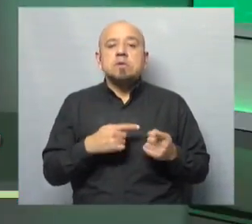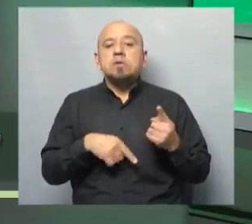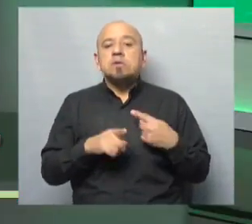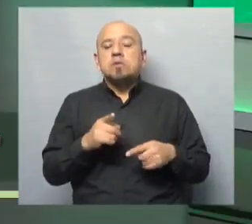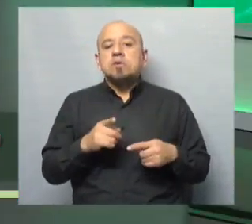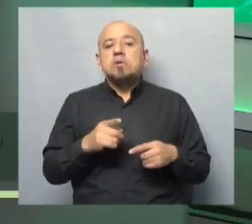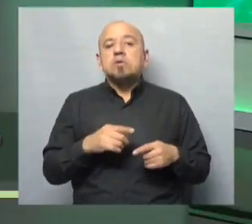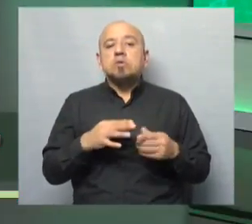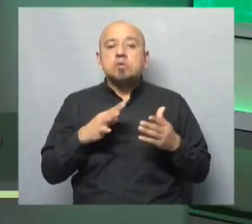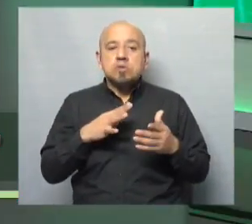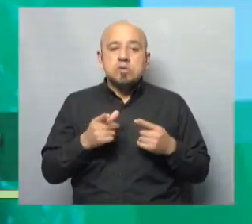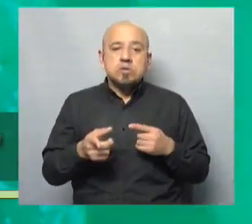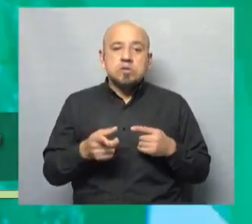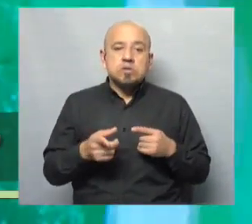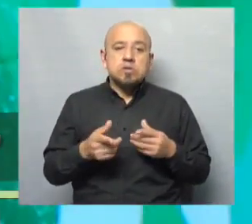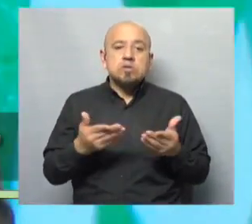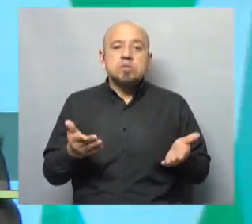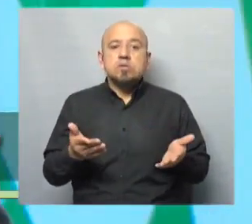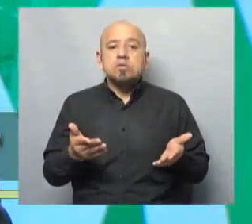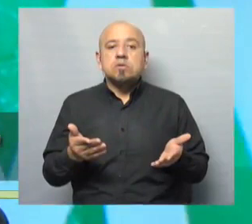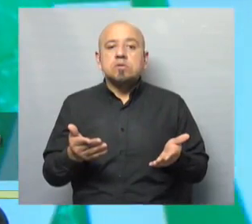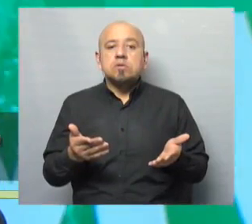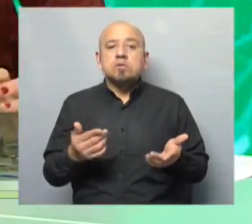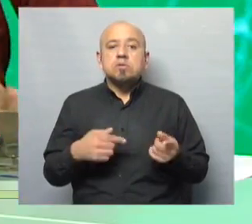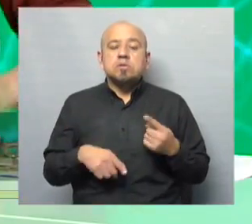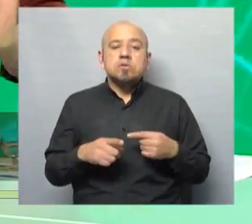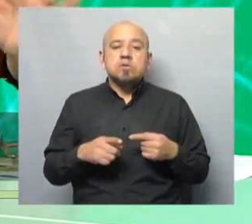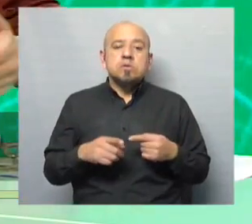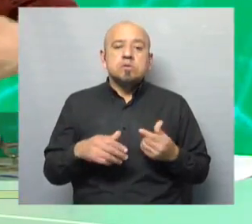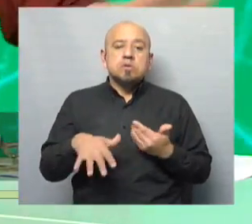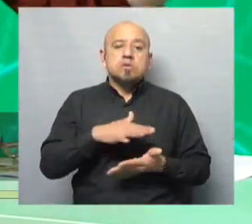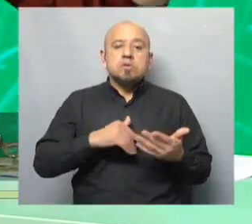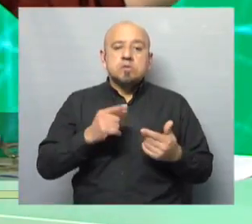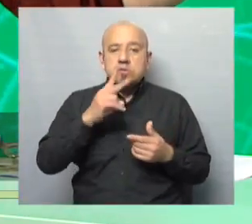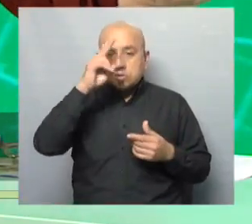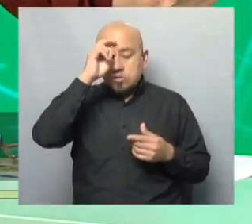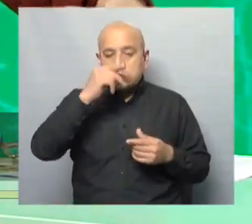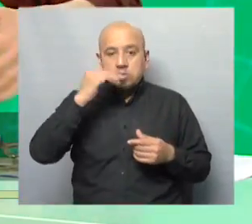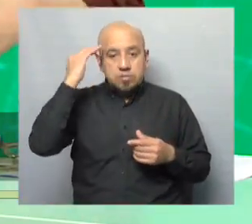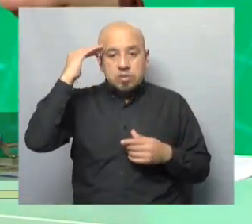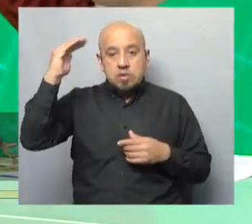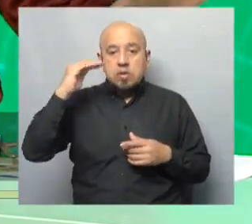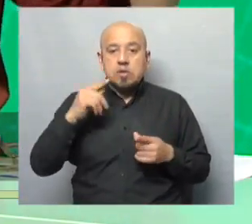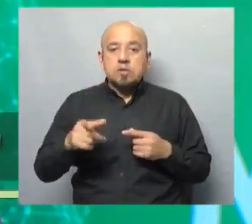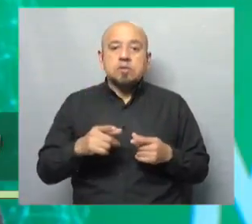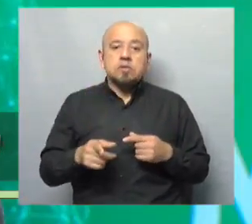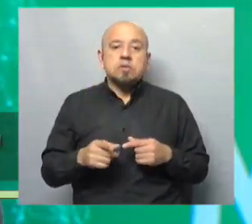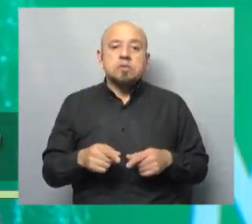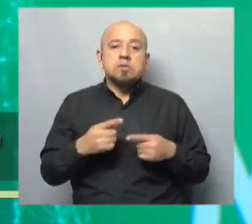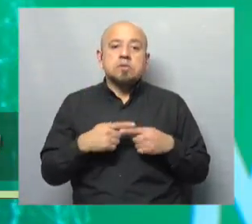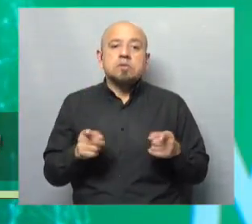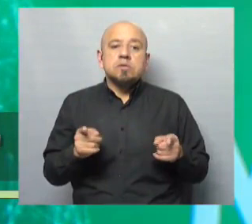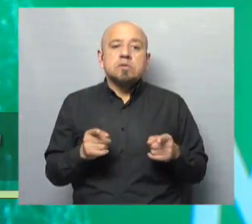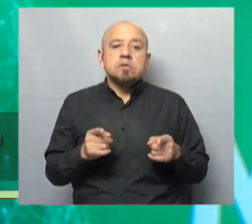con esto en muchos aspectos y en otros quedaron a medio camino en igual situación es la del hospital militar y militar que ameritaría un capítulo aparte